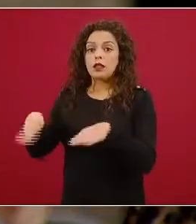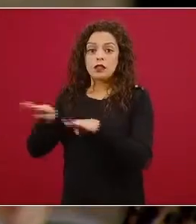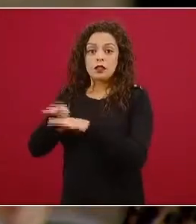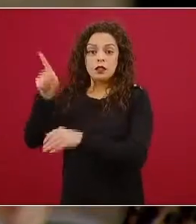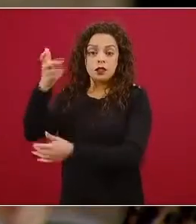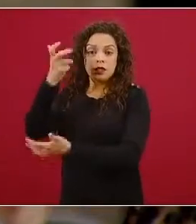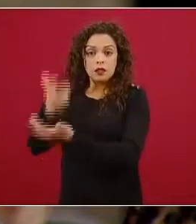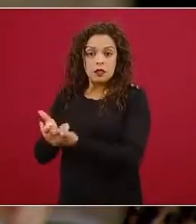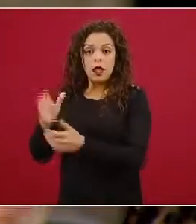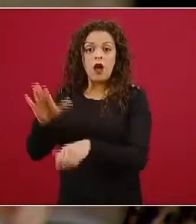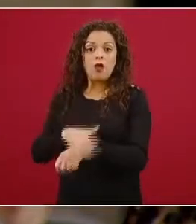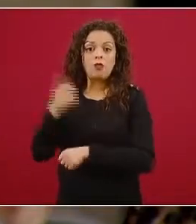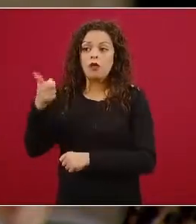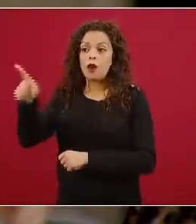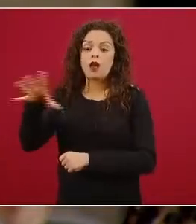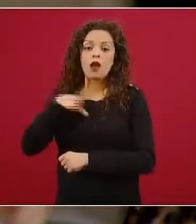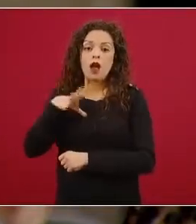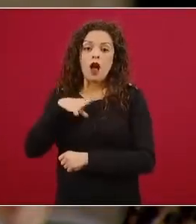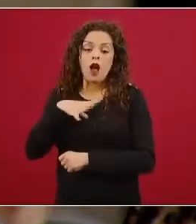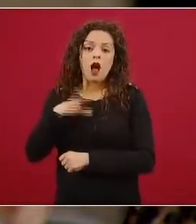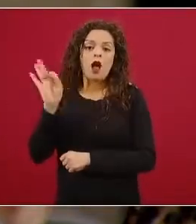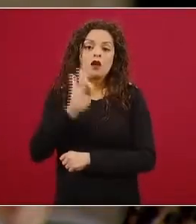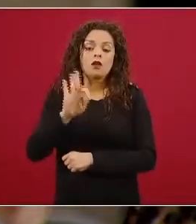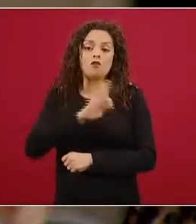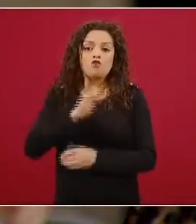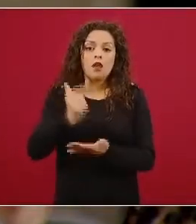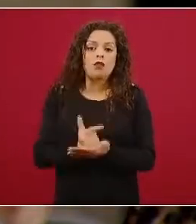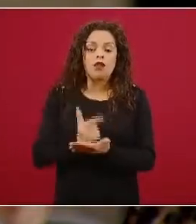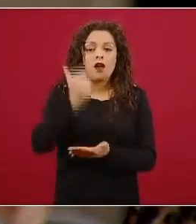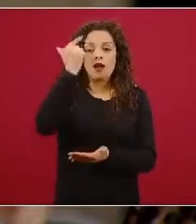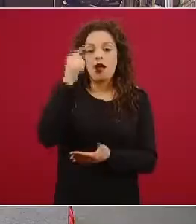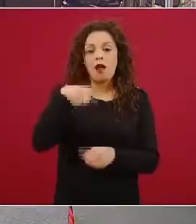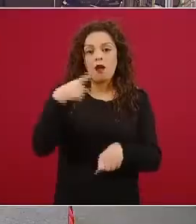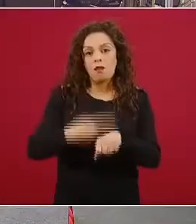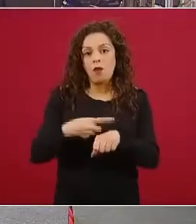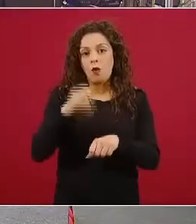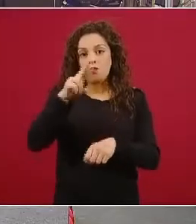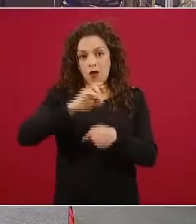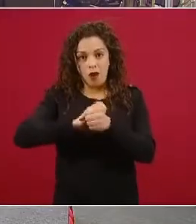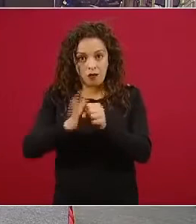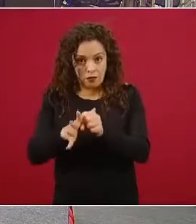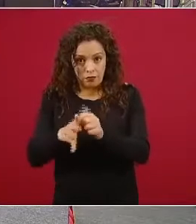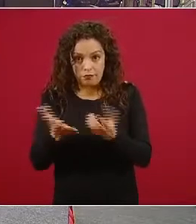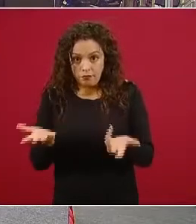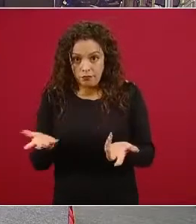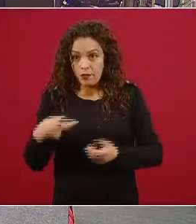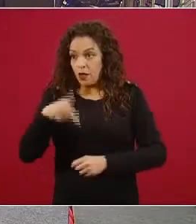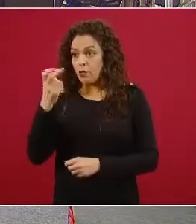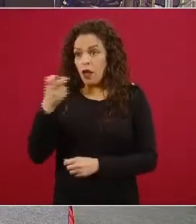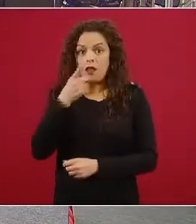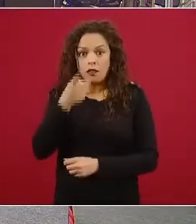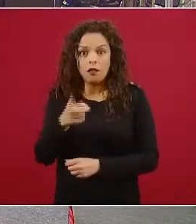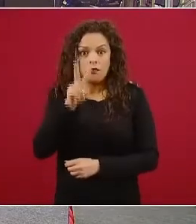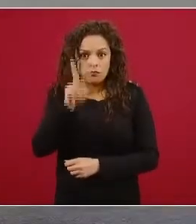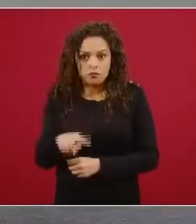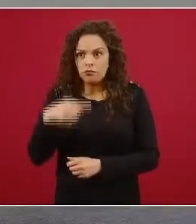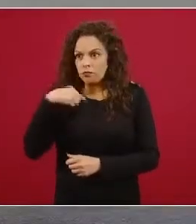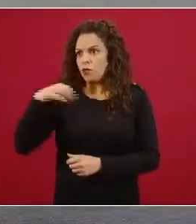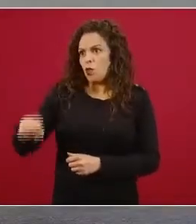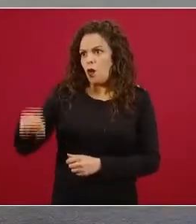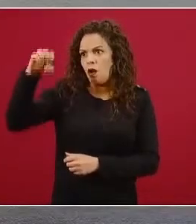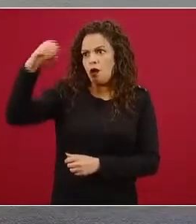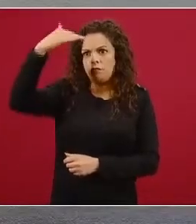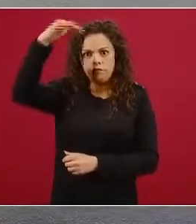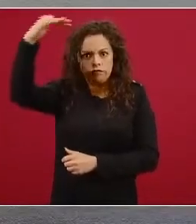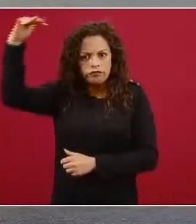personas vulnerables, pues ahora no tienen derecho de este pago, y ellos me hacen referencia que justamente son personas de la tercera edad